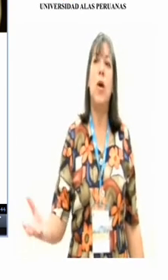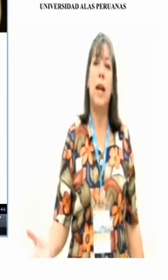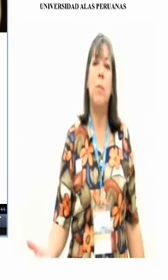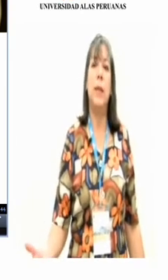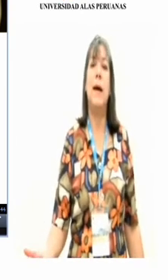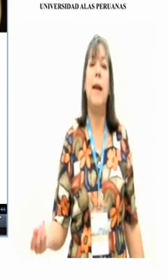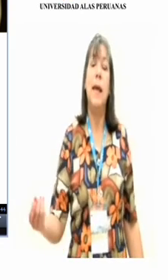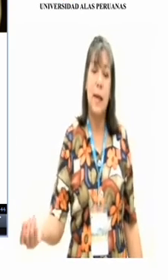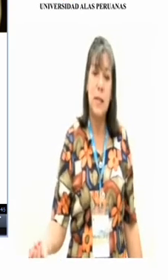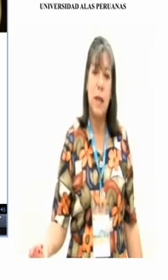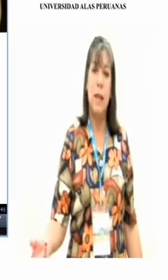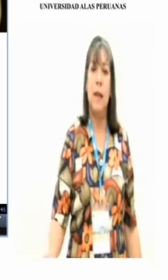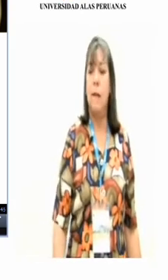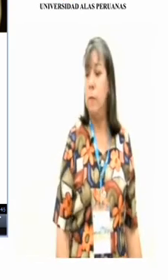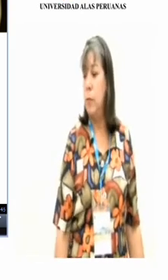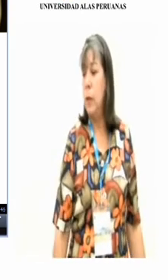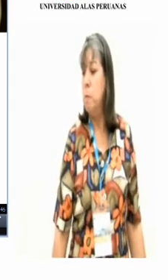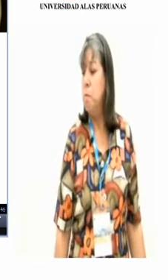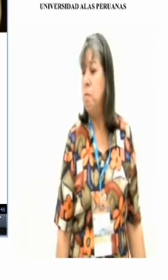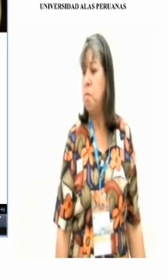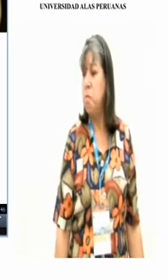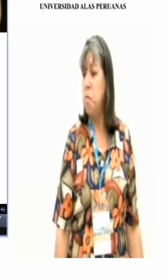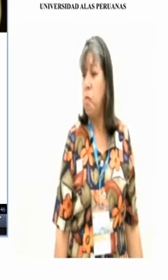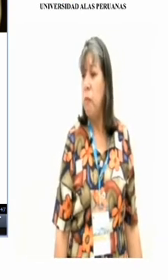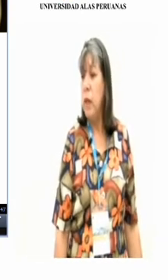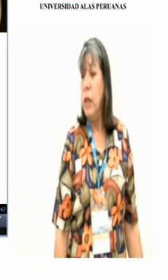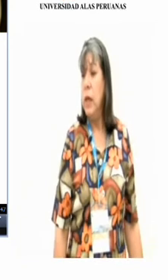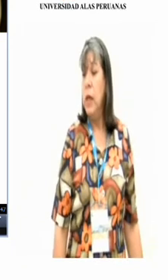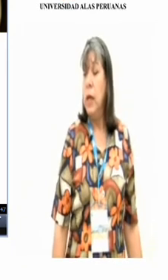aportando, tenemos que respetar esas ideas.